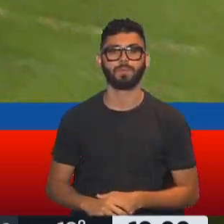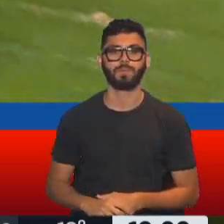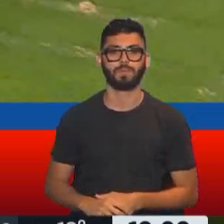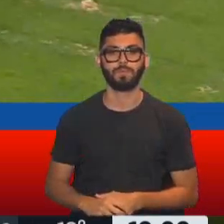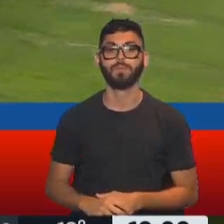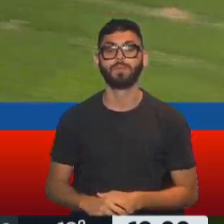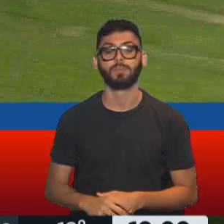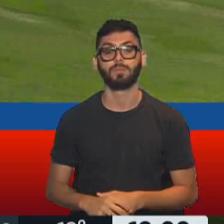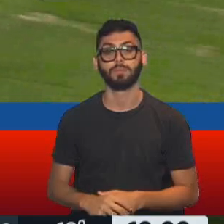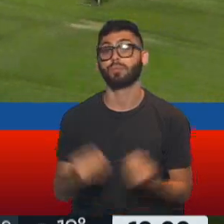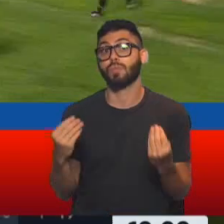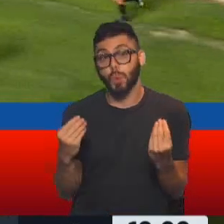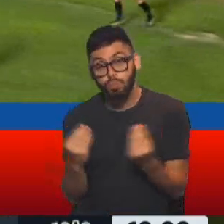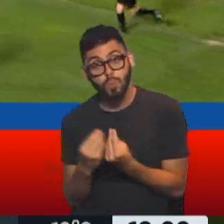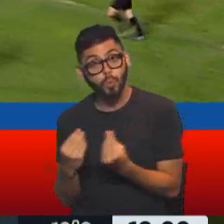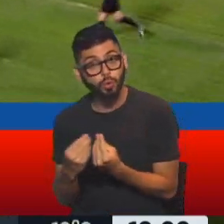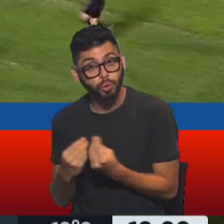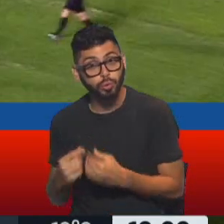Hubo varios,